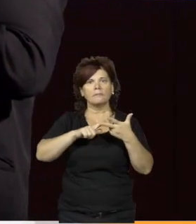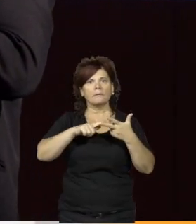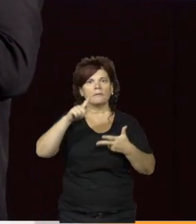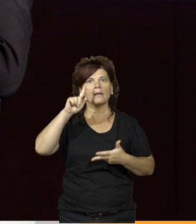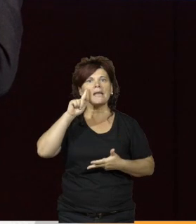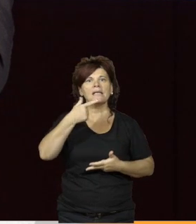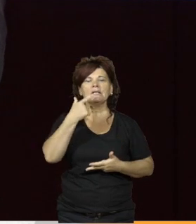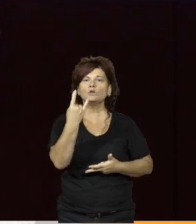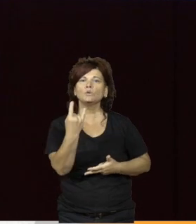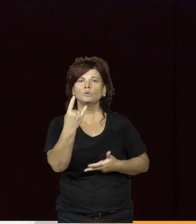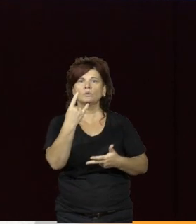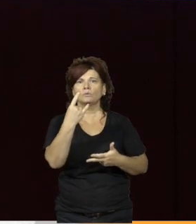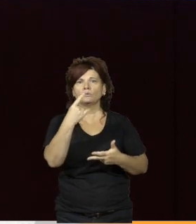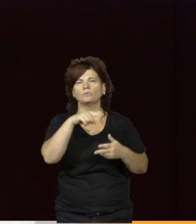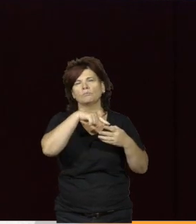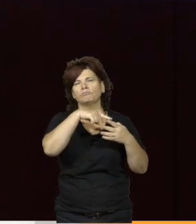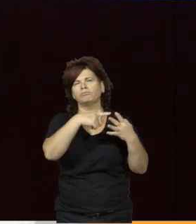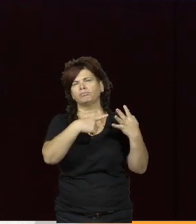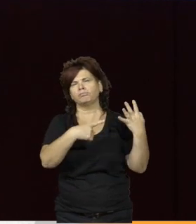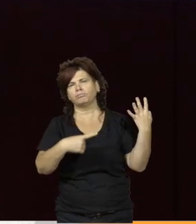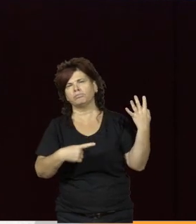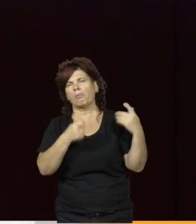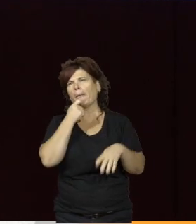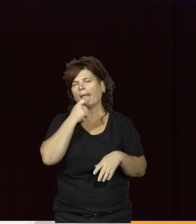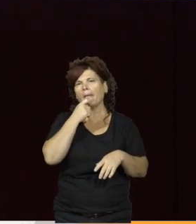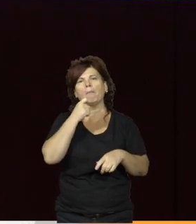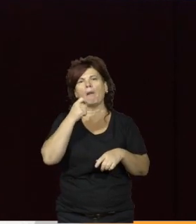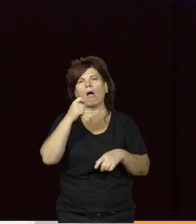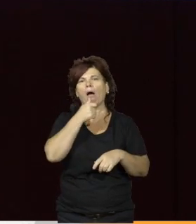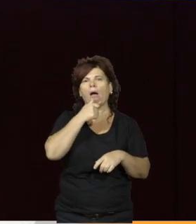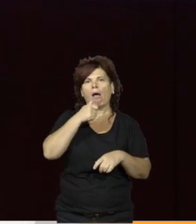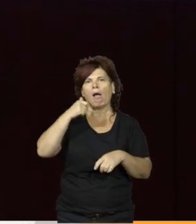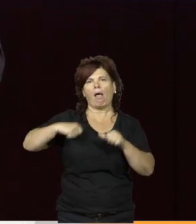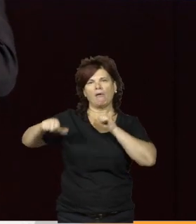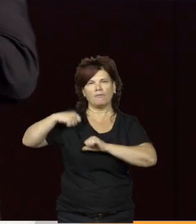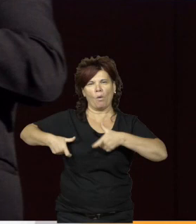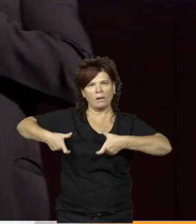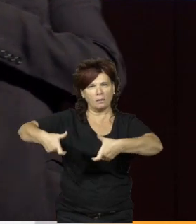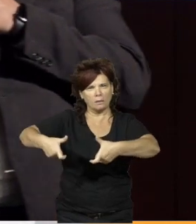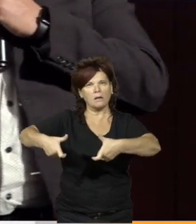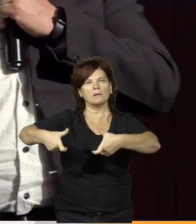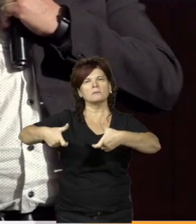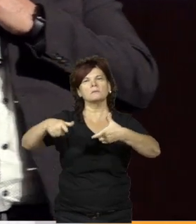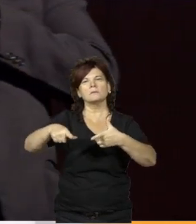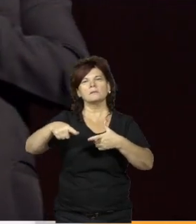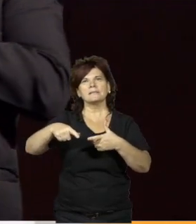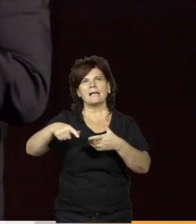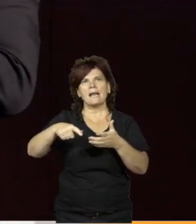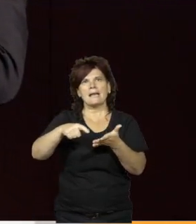y entre otras como plantas de efluentes cloacales. Para llevar a cabo, y creo que ese es el corazón de la